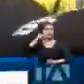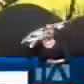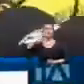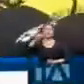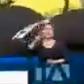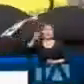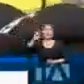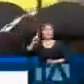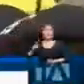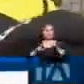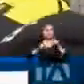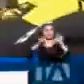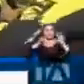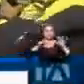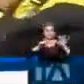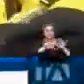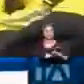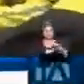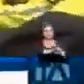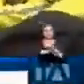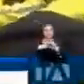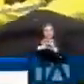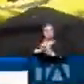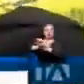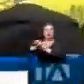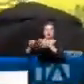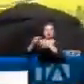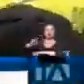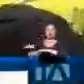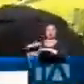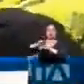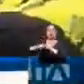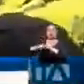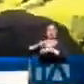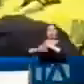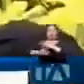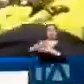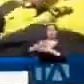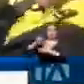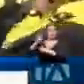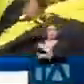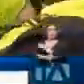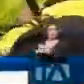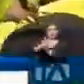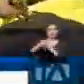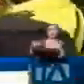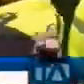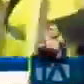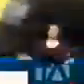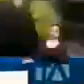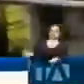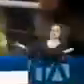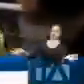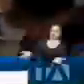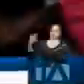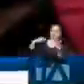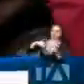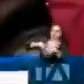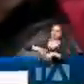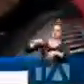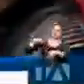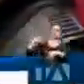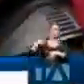7 personas más fueron trasladadas hacia la Corte Nacional de Justicia para la audiencia de formulación de cargos por el presunto delito de instigación. Ellos